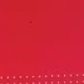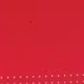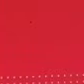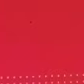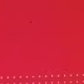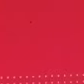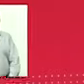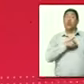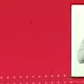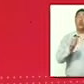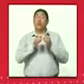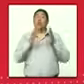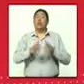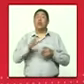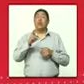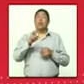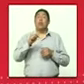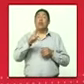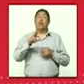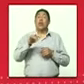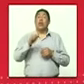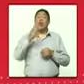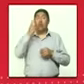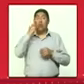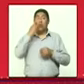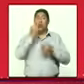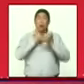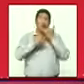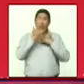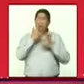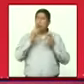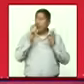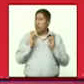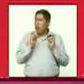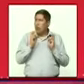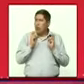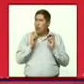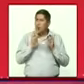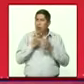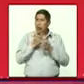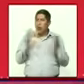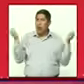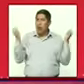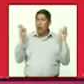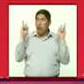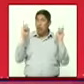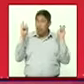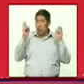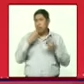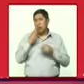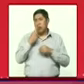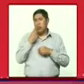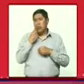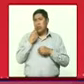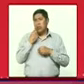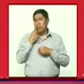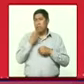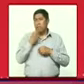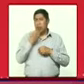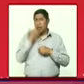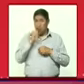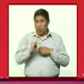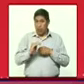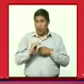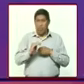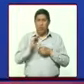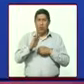Bueno, estamos ya con nuestra compañera Valeria Otondo para conocer más detalles de esta desaparición, como se ha informado en las últimas horas, de la